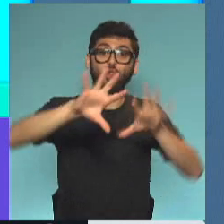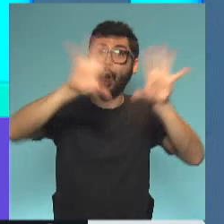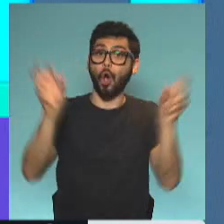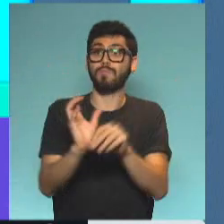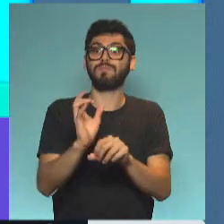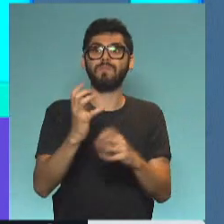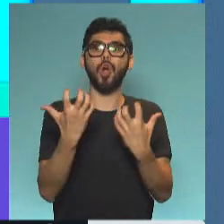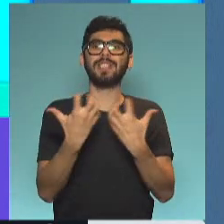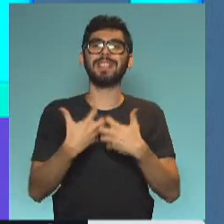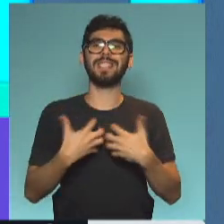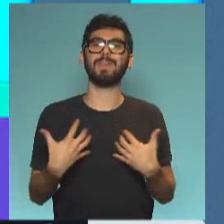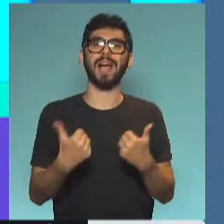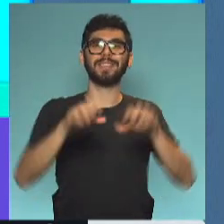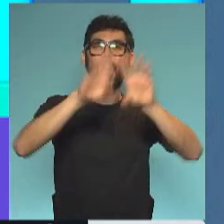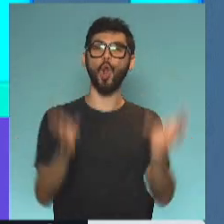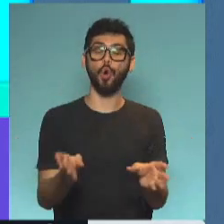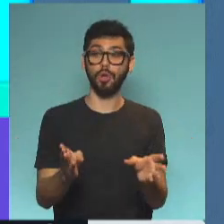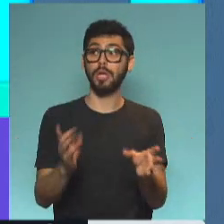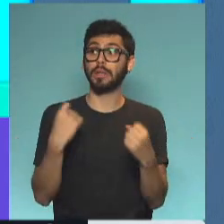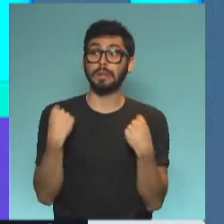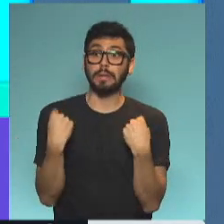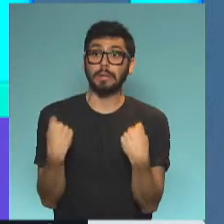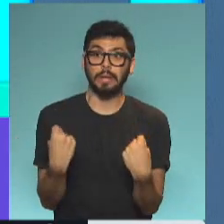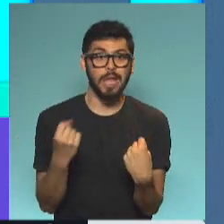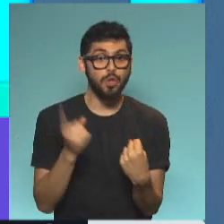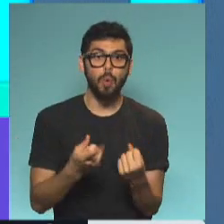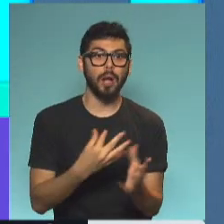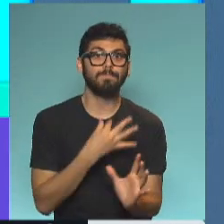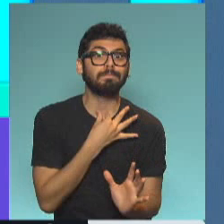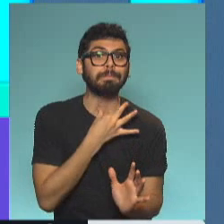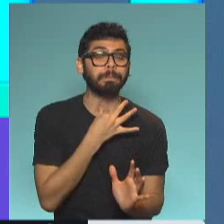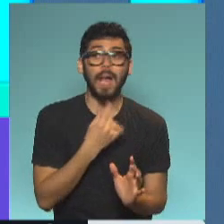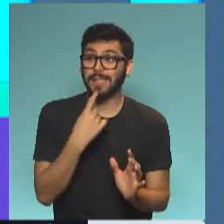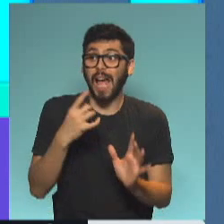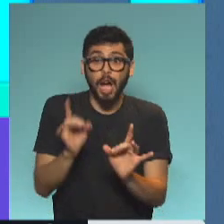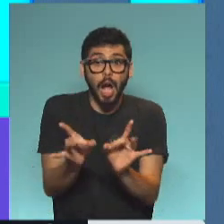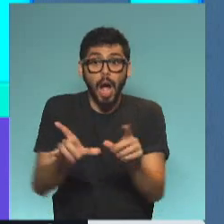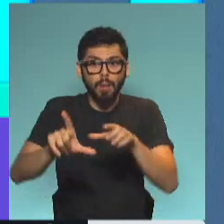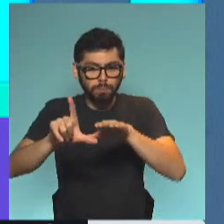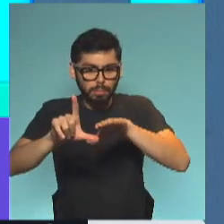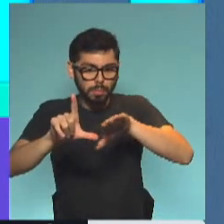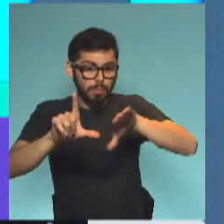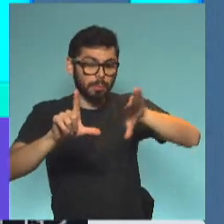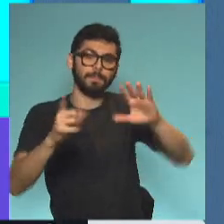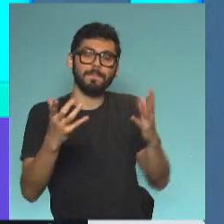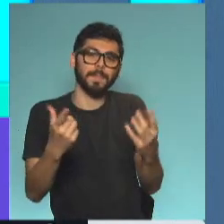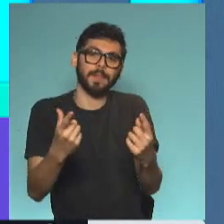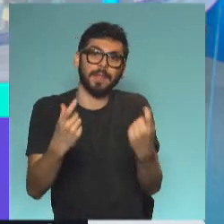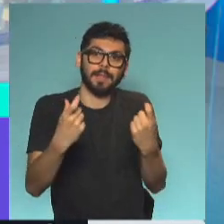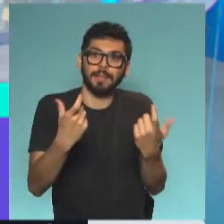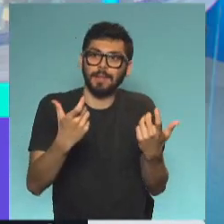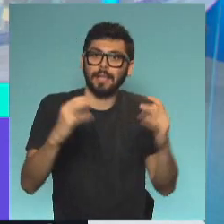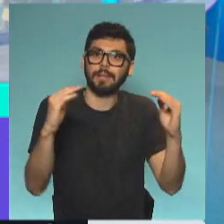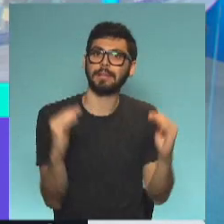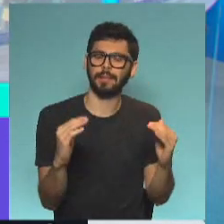salud está aún a pesar de ese esfuerzo muy tensionado si mantenemos esta curva de contagios y esta necesidad de internación yo